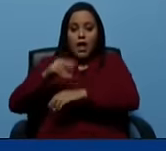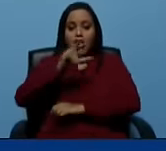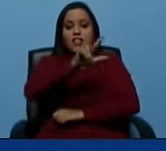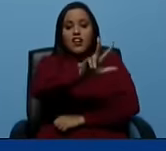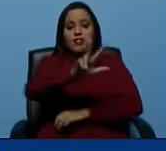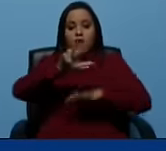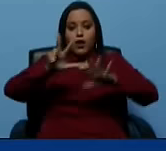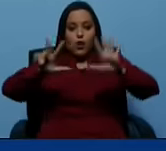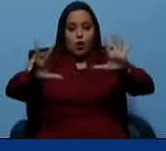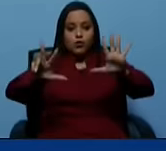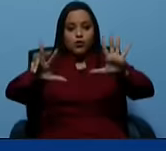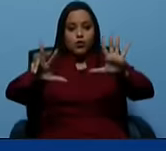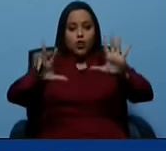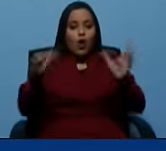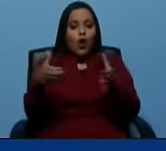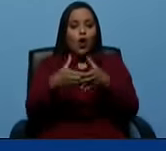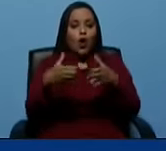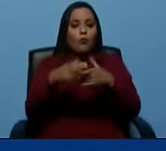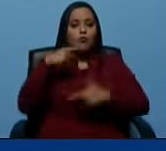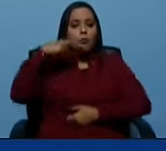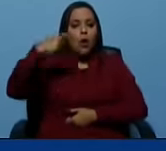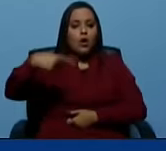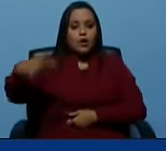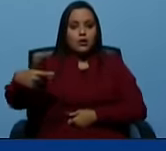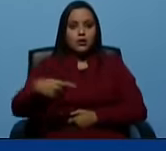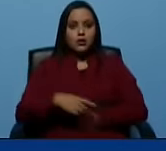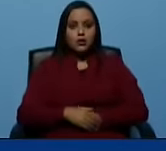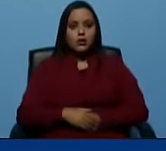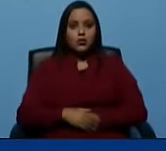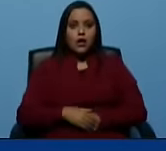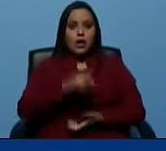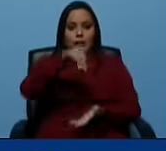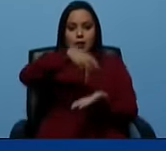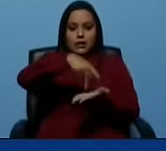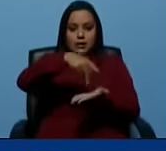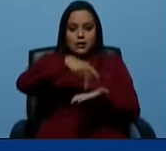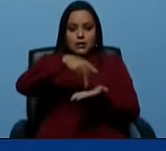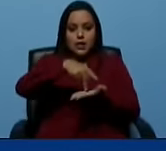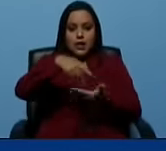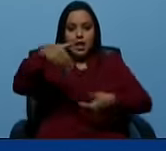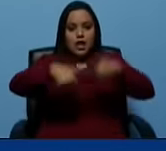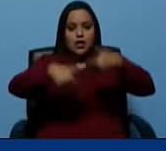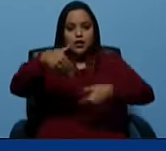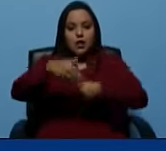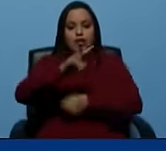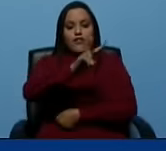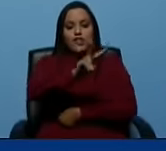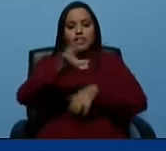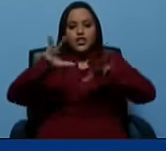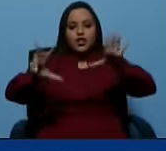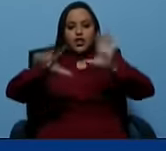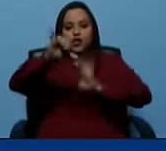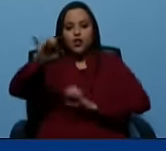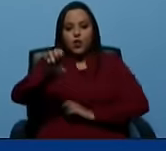38 partidos políticos participantes de las elecciones del 28 de julio.